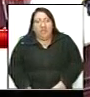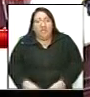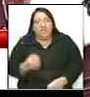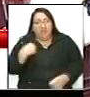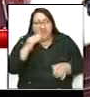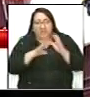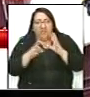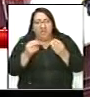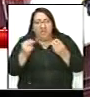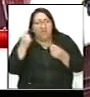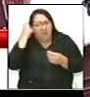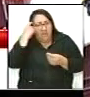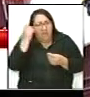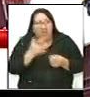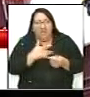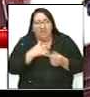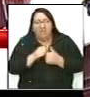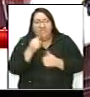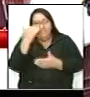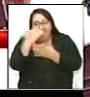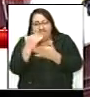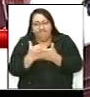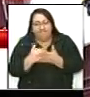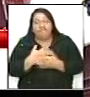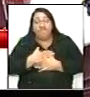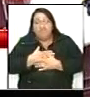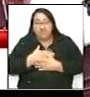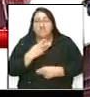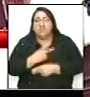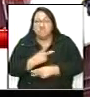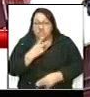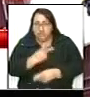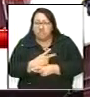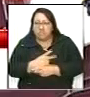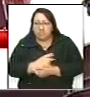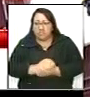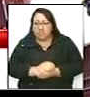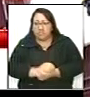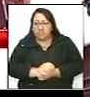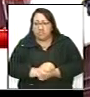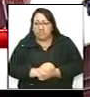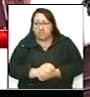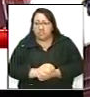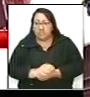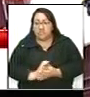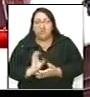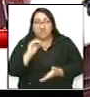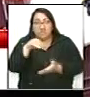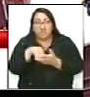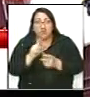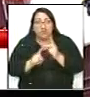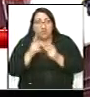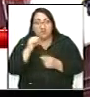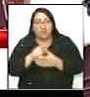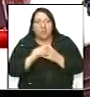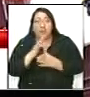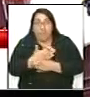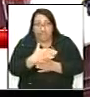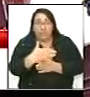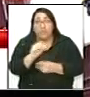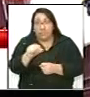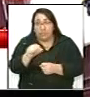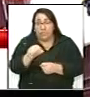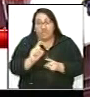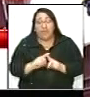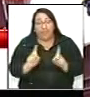tanta subjetividad puede haber en los requisitos. Yo tendría bastante cuidado si es que ponemos determinados conceptos que los comparto,